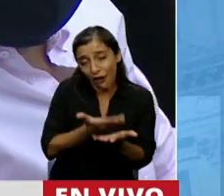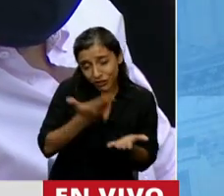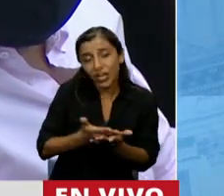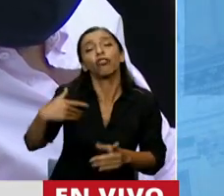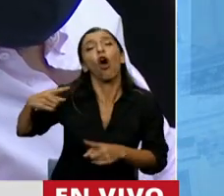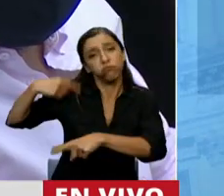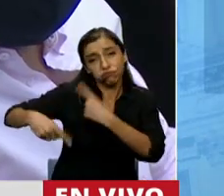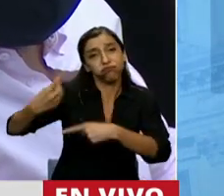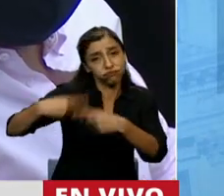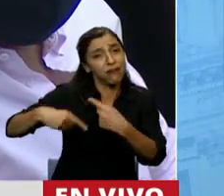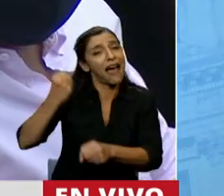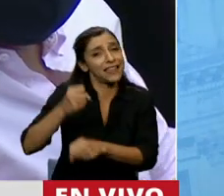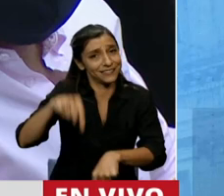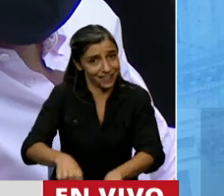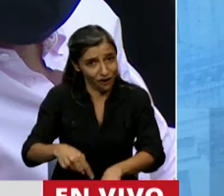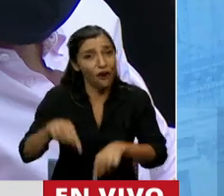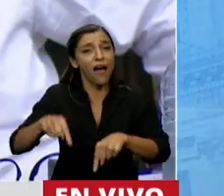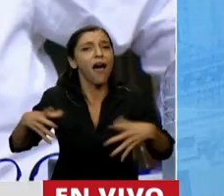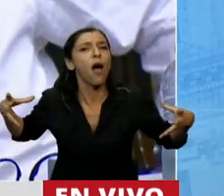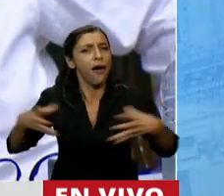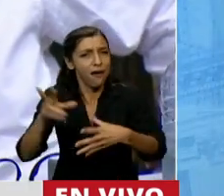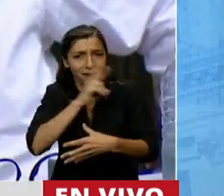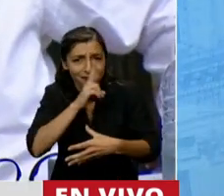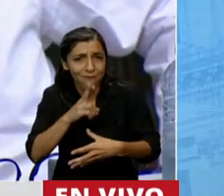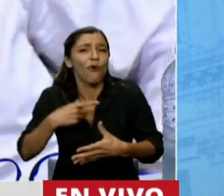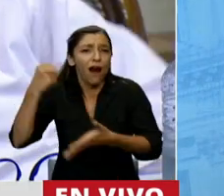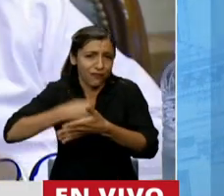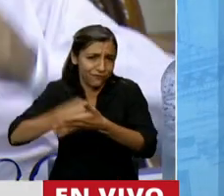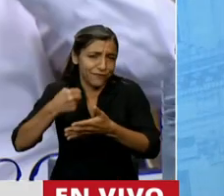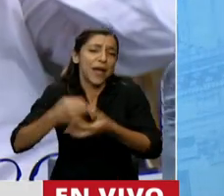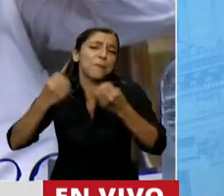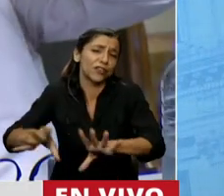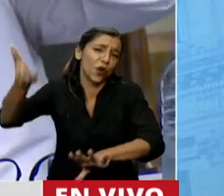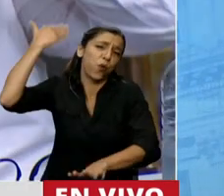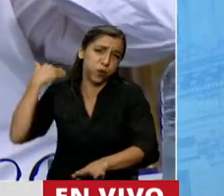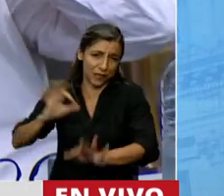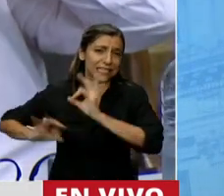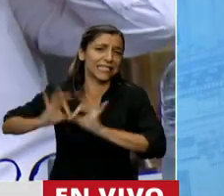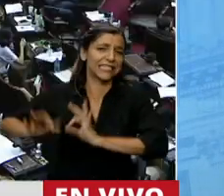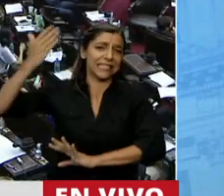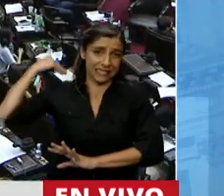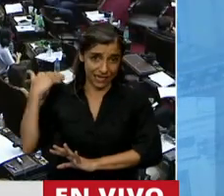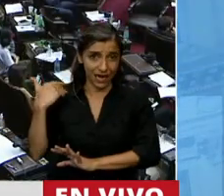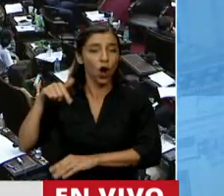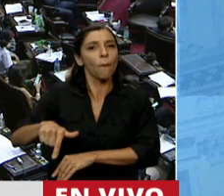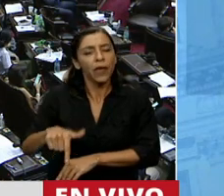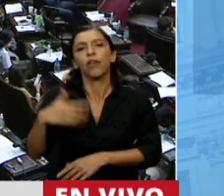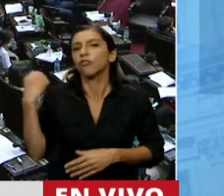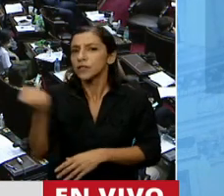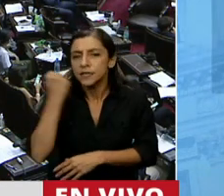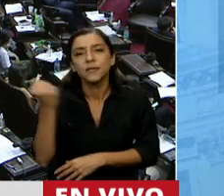arrancó hace mucho más del tiempo que nosotras tenemos de vida. Tiene siglos. y este movimiento tiene que